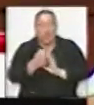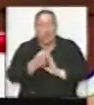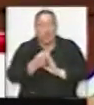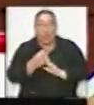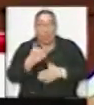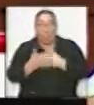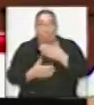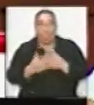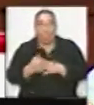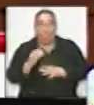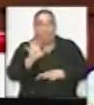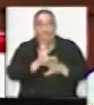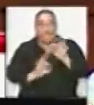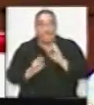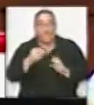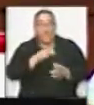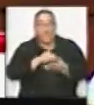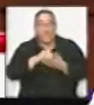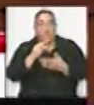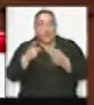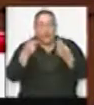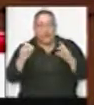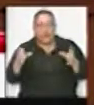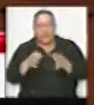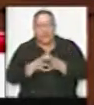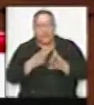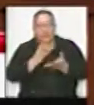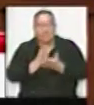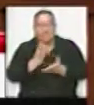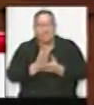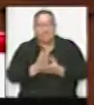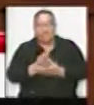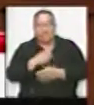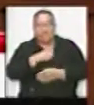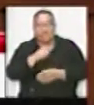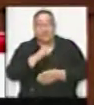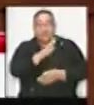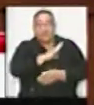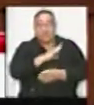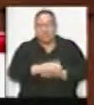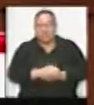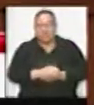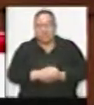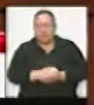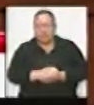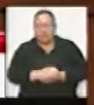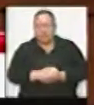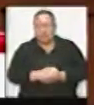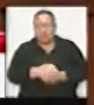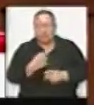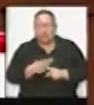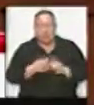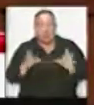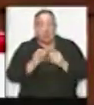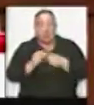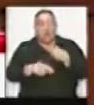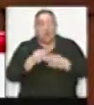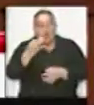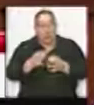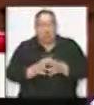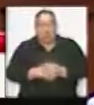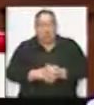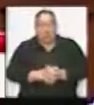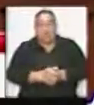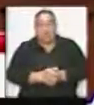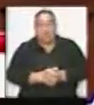los procesos de selección y nombramiento, ratificación y disciplinarios de los jueces y fiscales por, sería la Junta Nacional de la